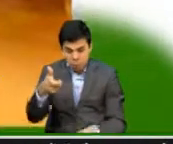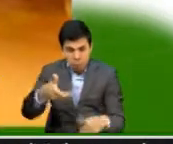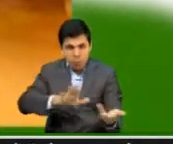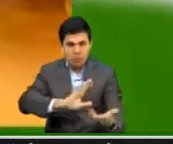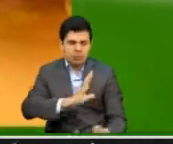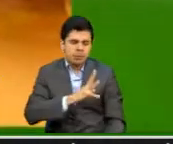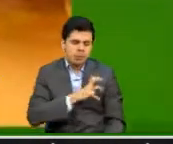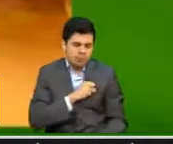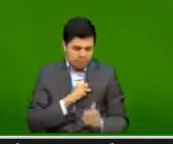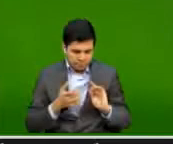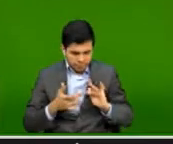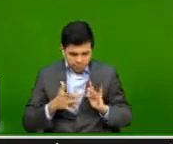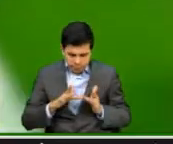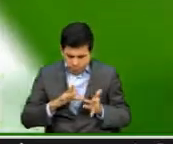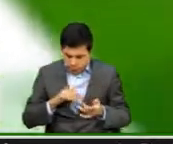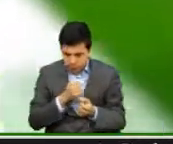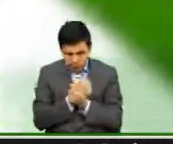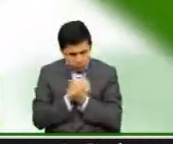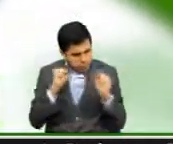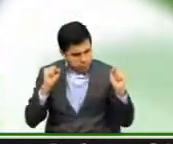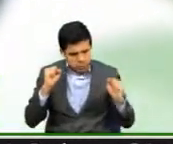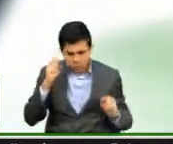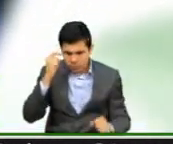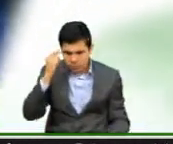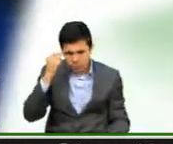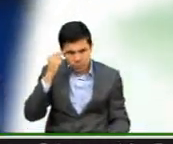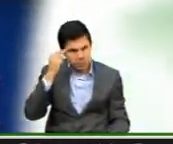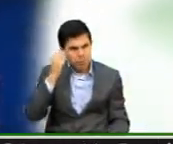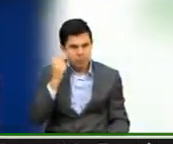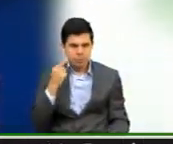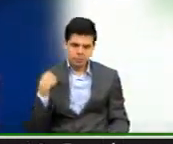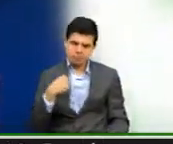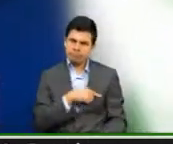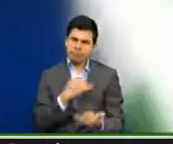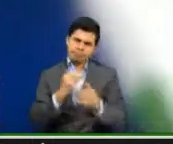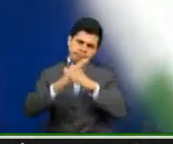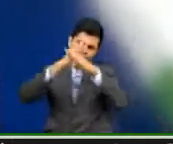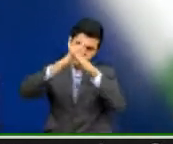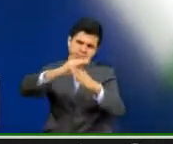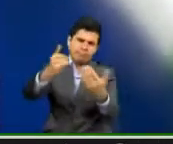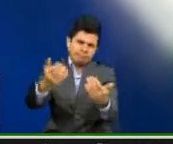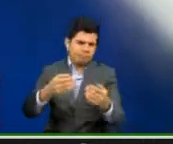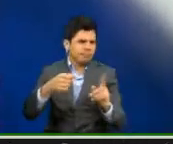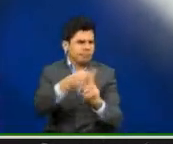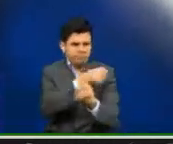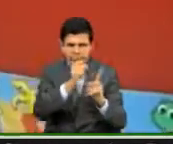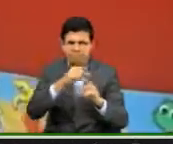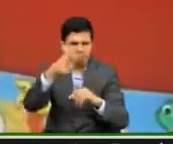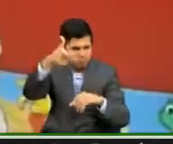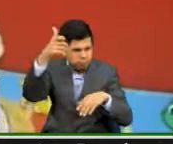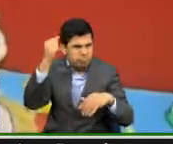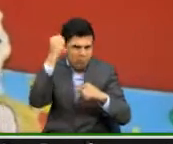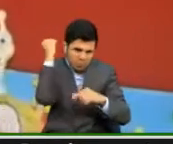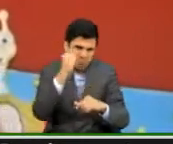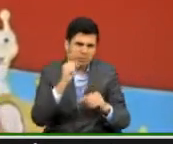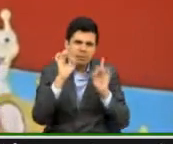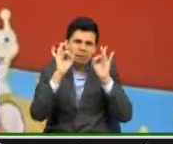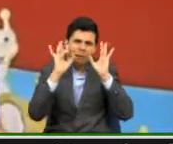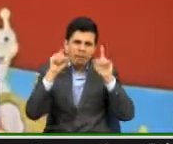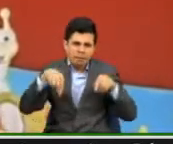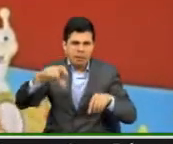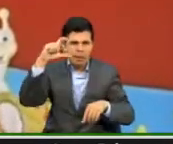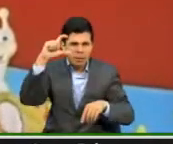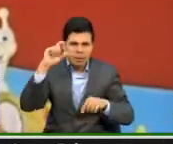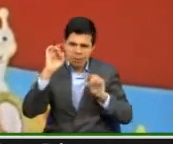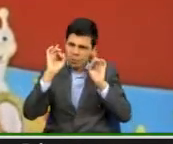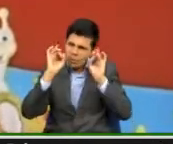duro, todavía no lo creemos. Nuestro rechazo a la violencia, ¿no?, de la que es víctima de la ciudad de Cúcuta, ¿no? Lamentablemente nos ha